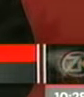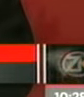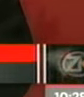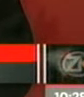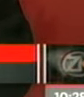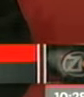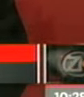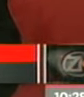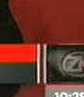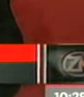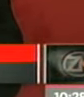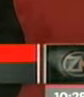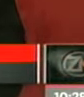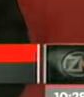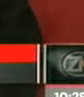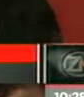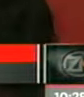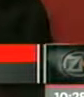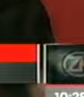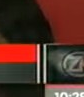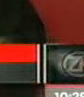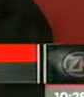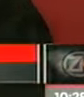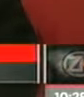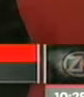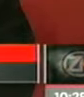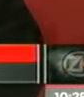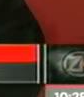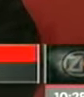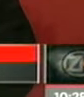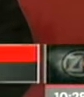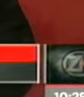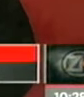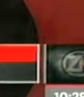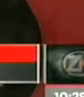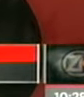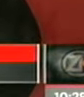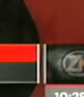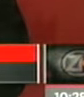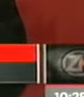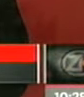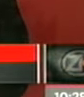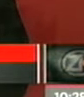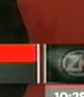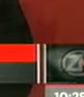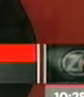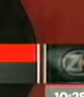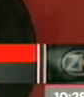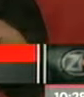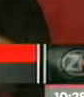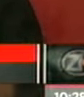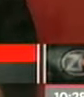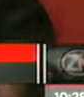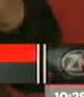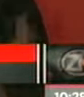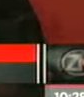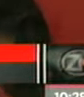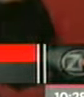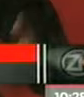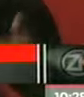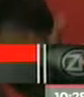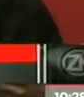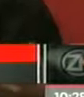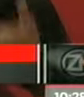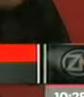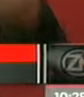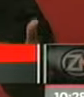rabia por los paraguas de la universidad, la otra mitad anda rumbeando por cualquier parte del país, porque hay que reconocerlo, aunque a ustedes les moleste, hay gente